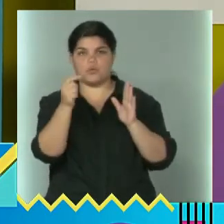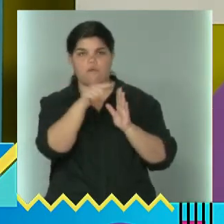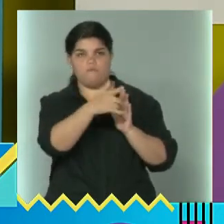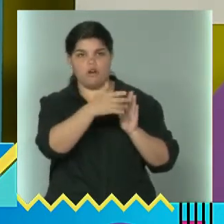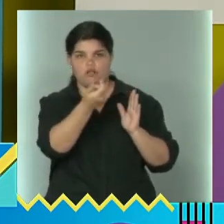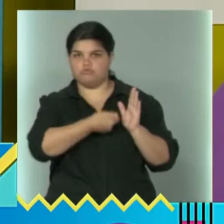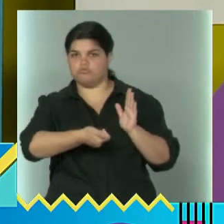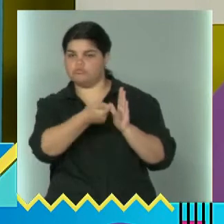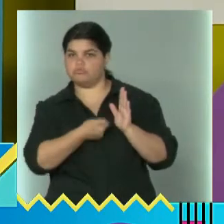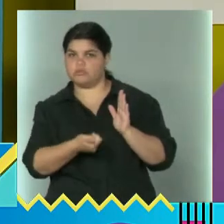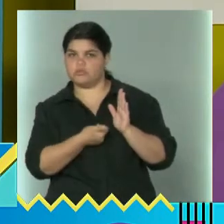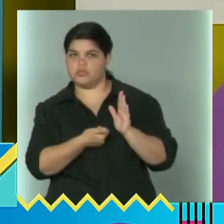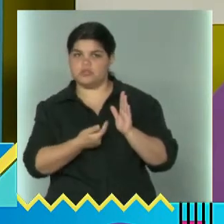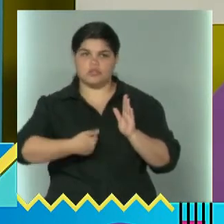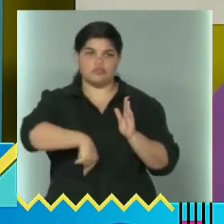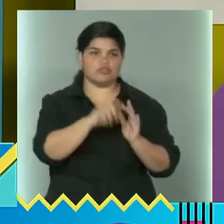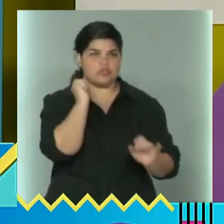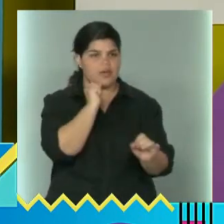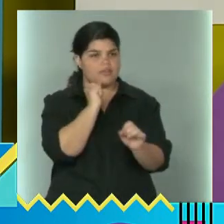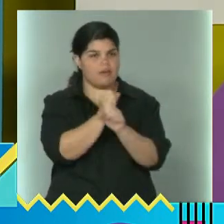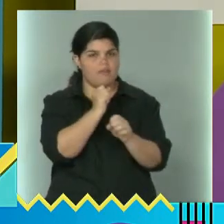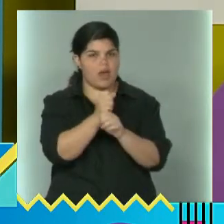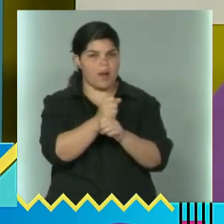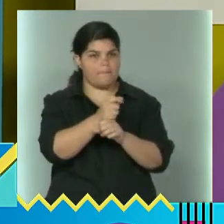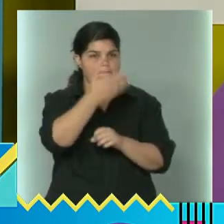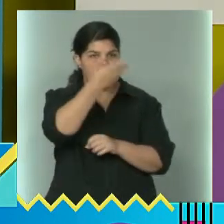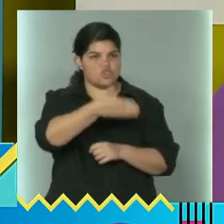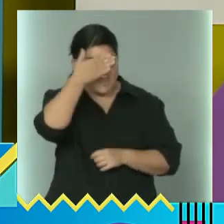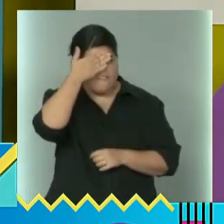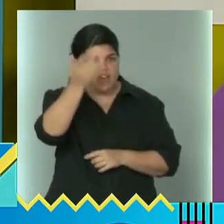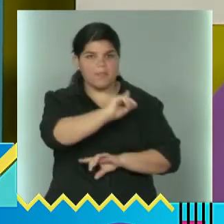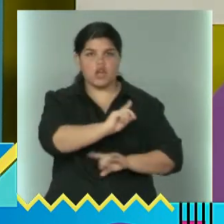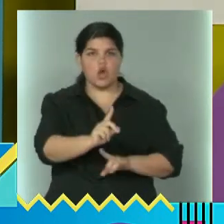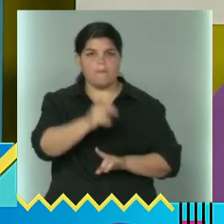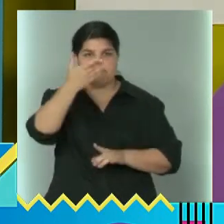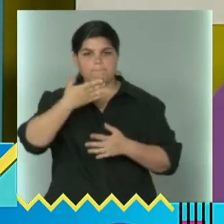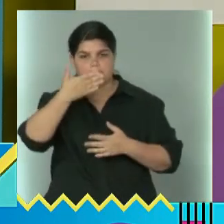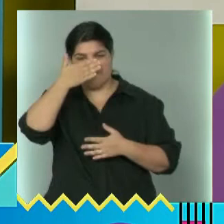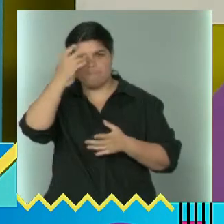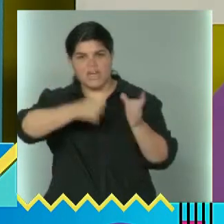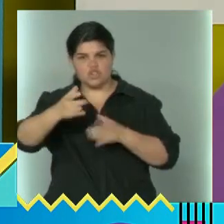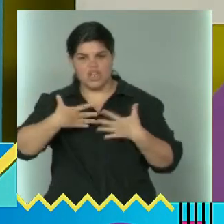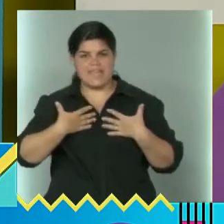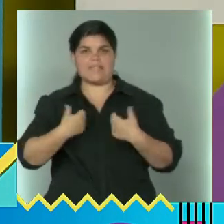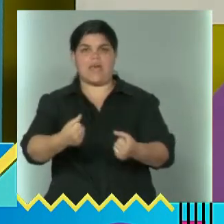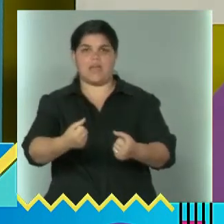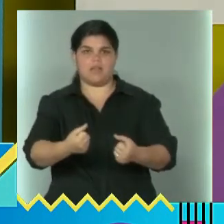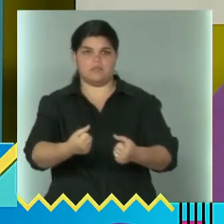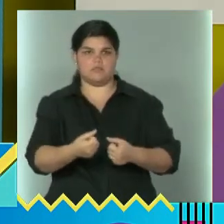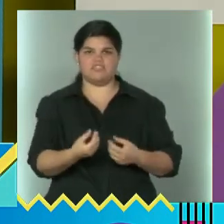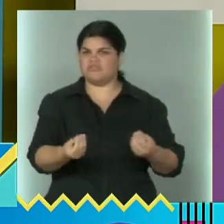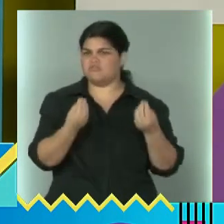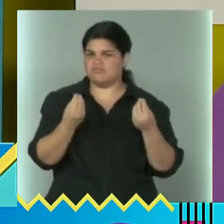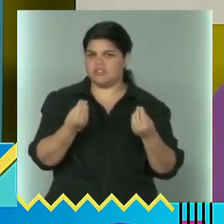ver con no trabajamos con personas enfermas, trabajamos con personas sanas. ¿Desde dónde podemos hacer esa categoría, ¿no? Desde